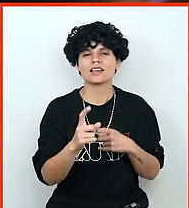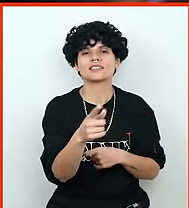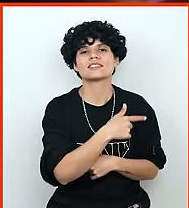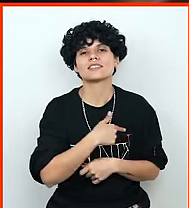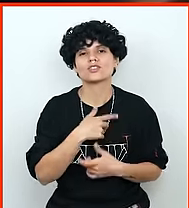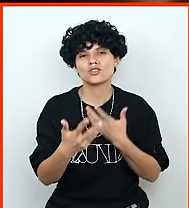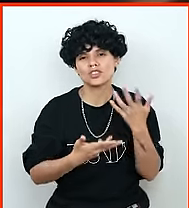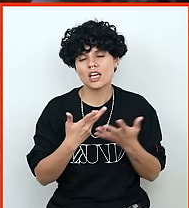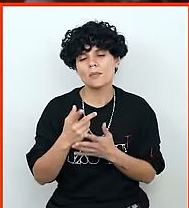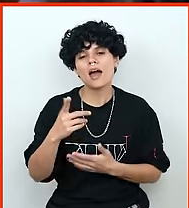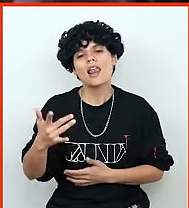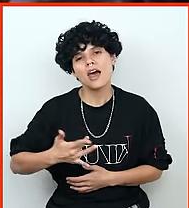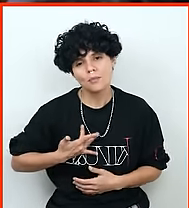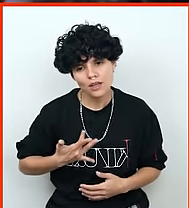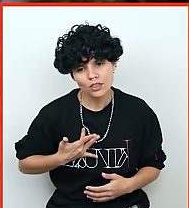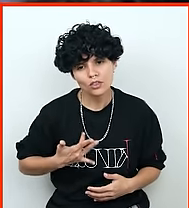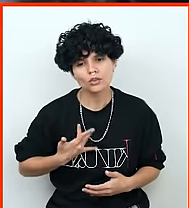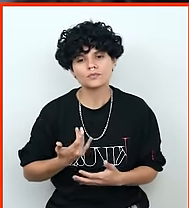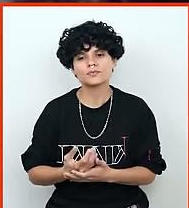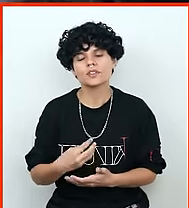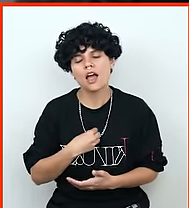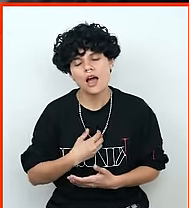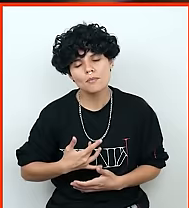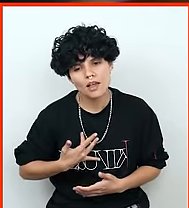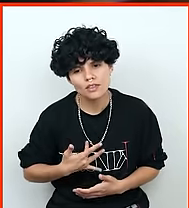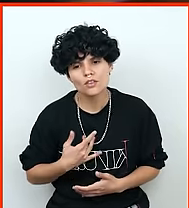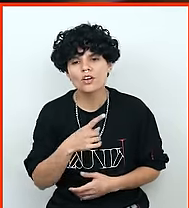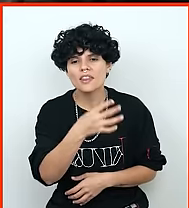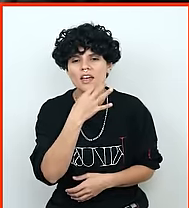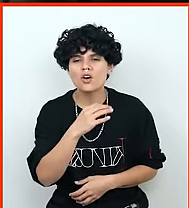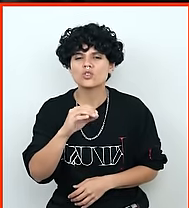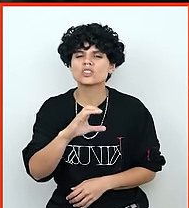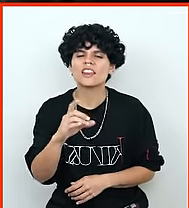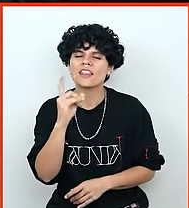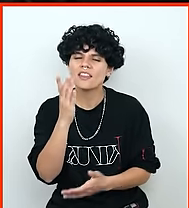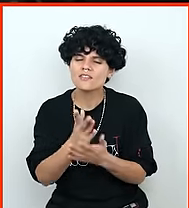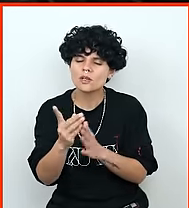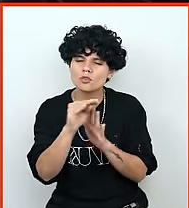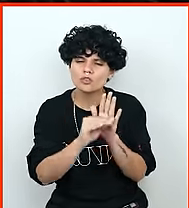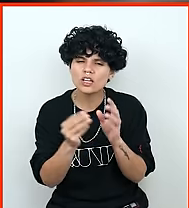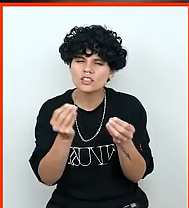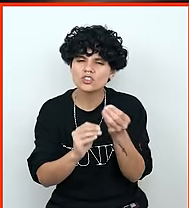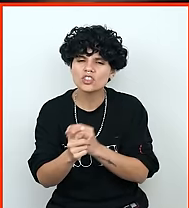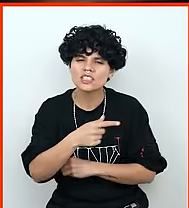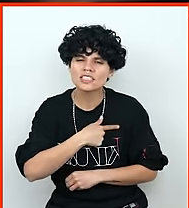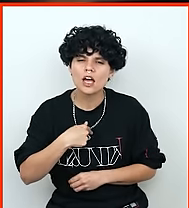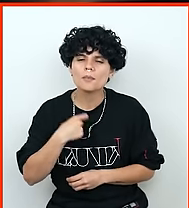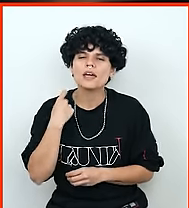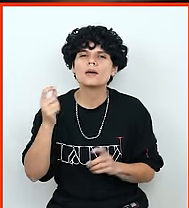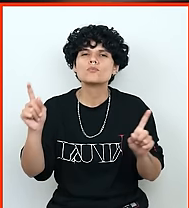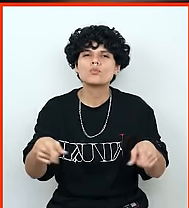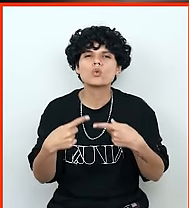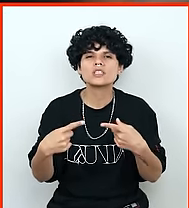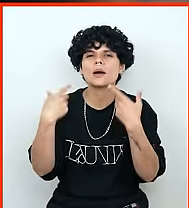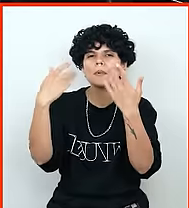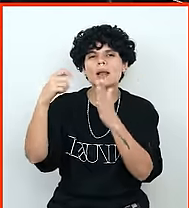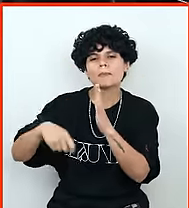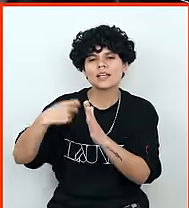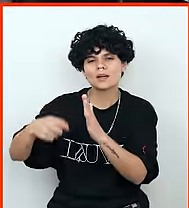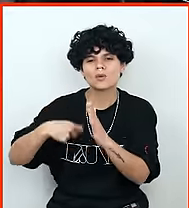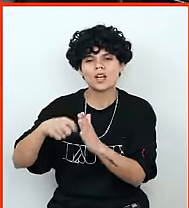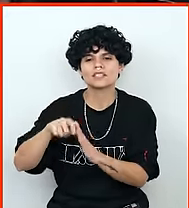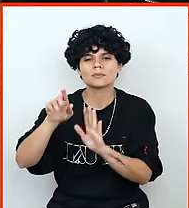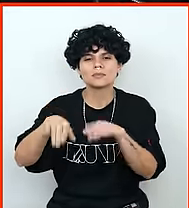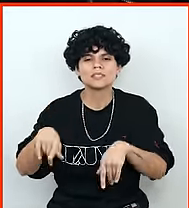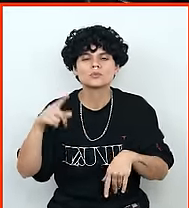canción se llama El Lamento. Y después de que hicimos esa canción, una vez conversando, él me dijo, deberíamos hacer un disco que se llame Música para Películas. Y